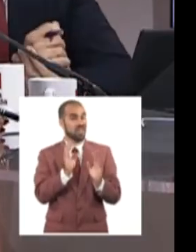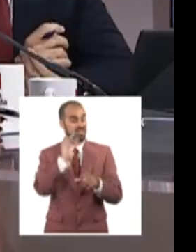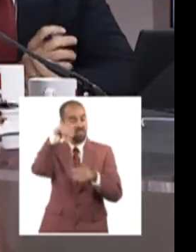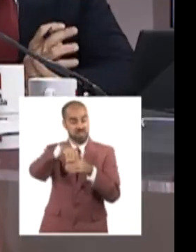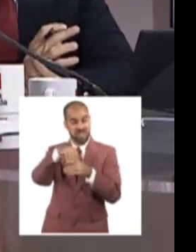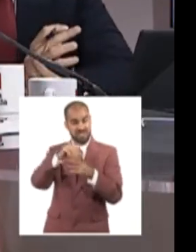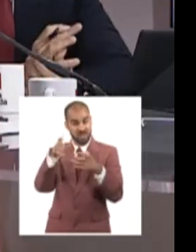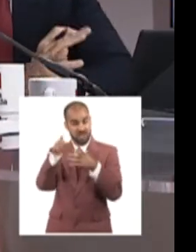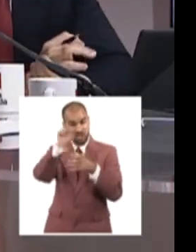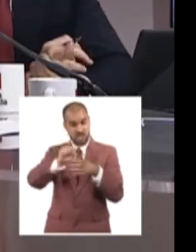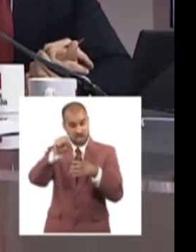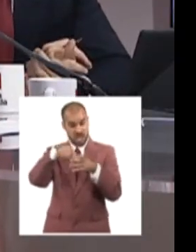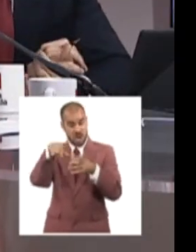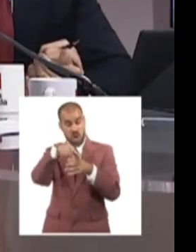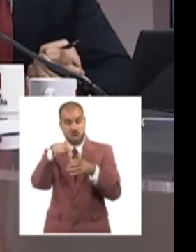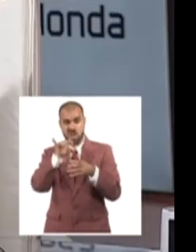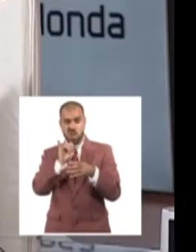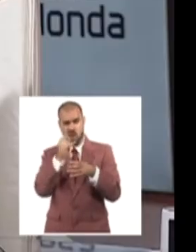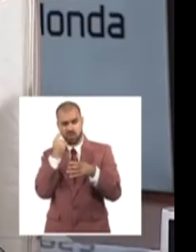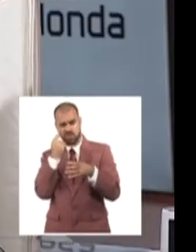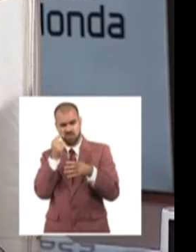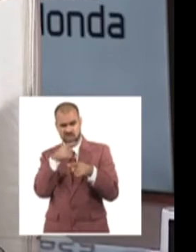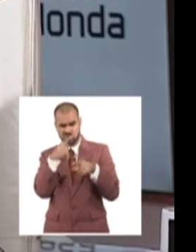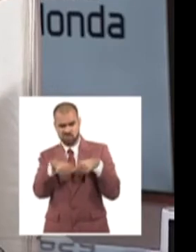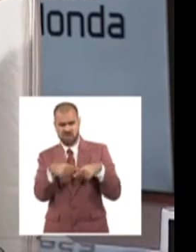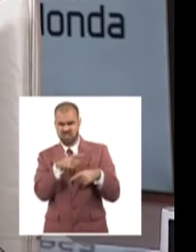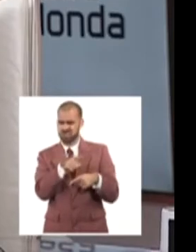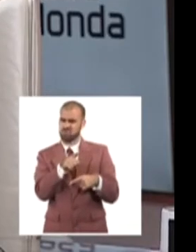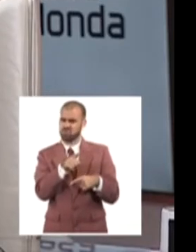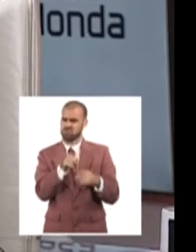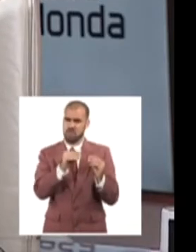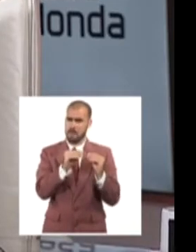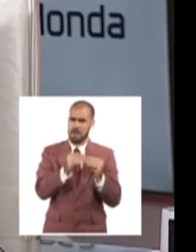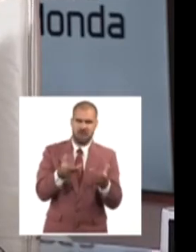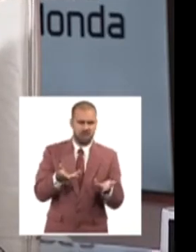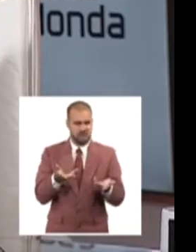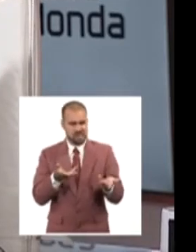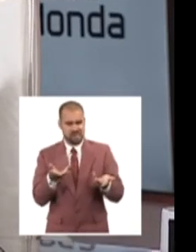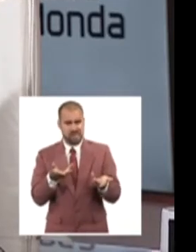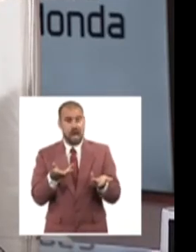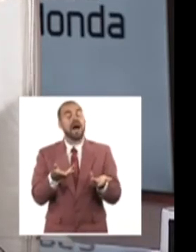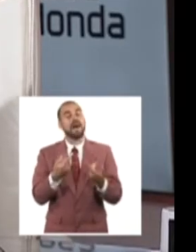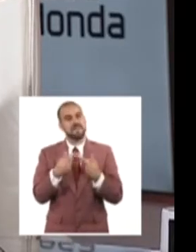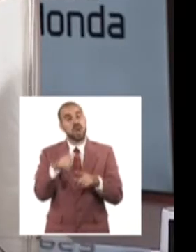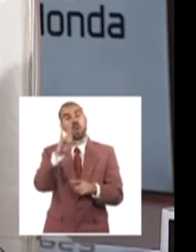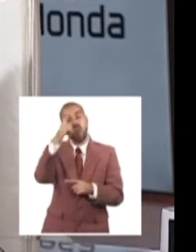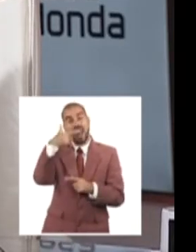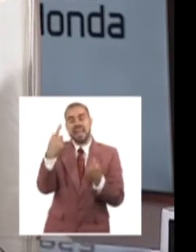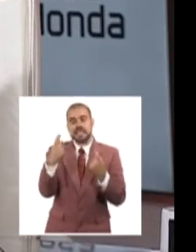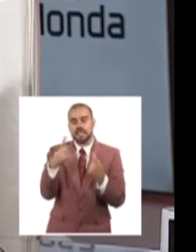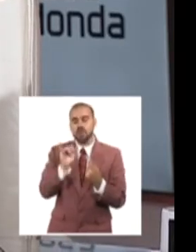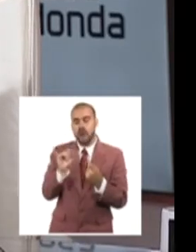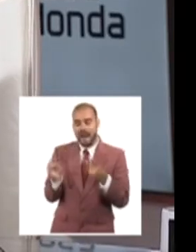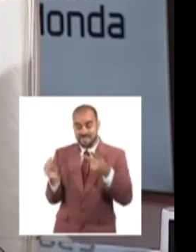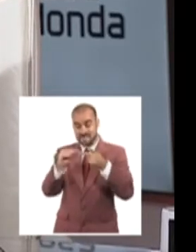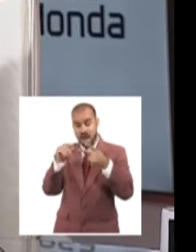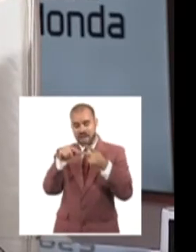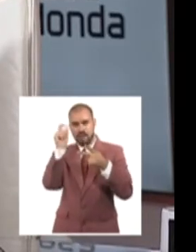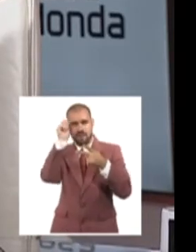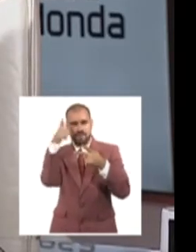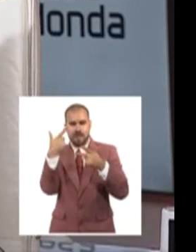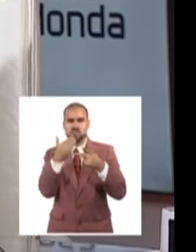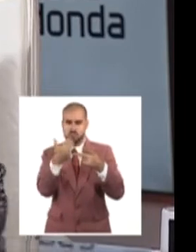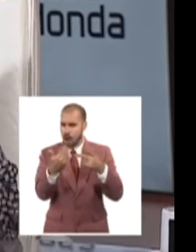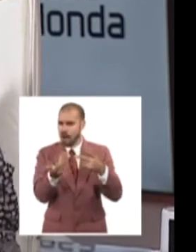asimismo pérez algo necesario la necesita atraer a esas a ese sector que representa a alguien y